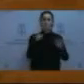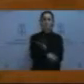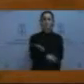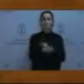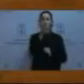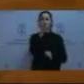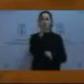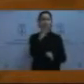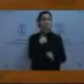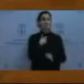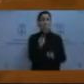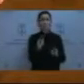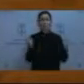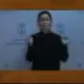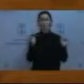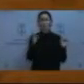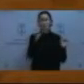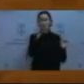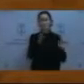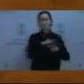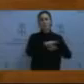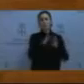causas, porque esto daría